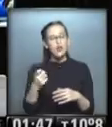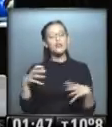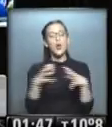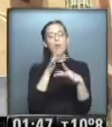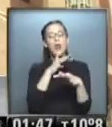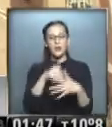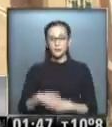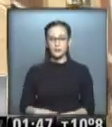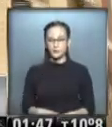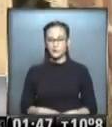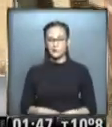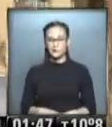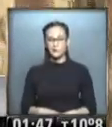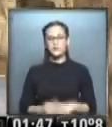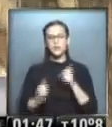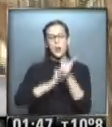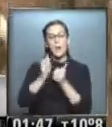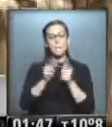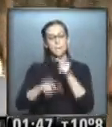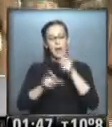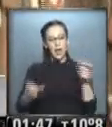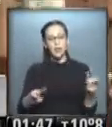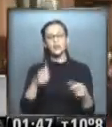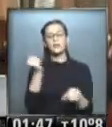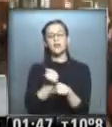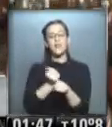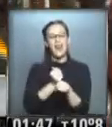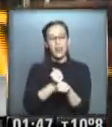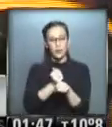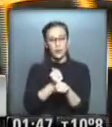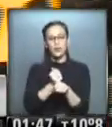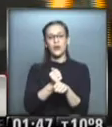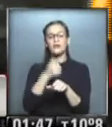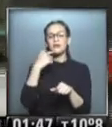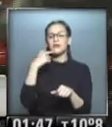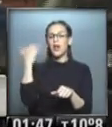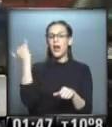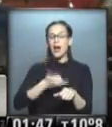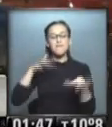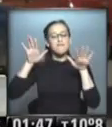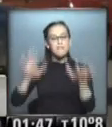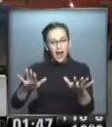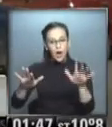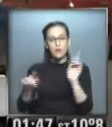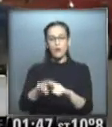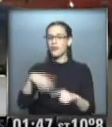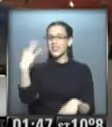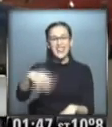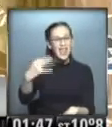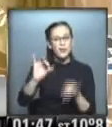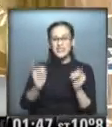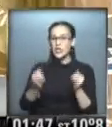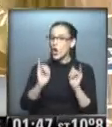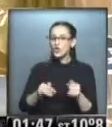Clarín. Empleados del Fuero de la Seguridad Social, Laboral y Previsional realizaron un paro en reclamo de una desinfección de los